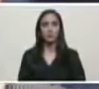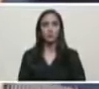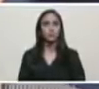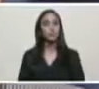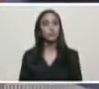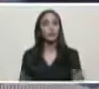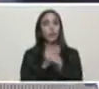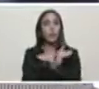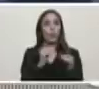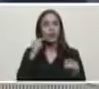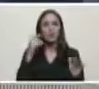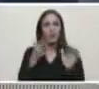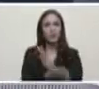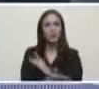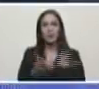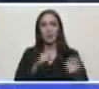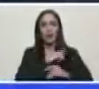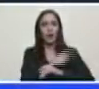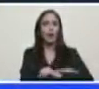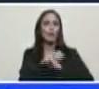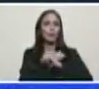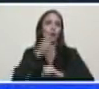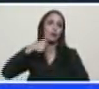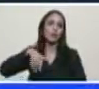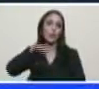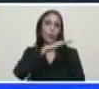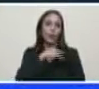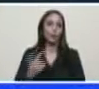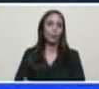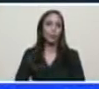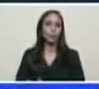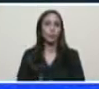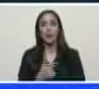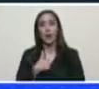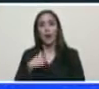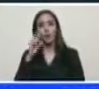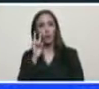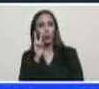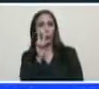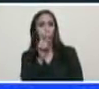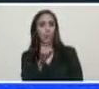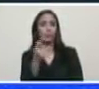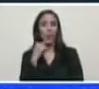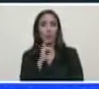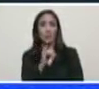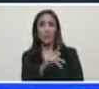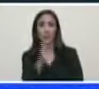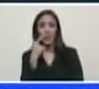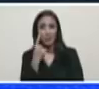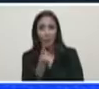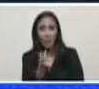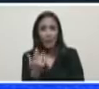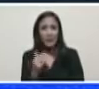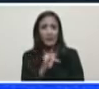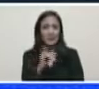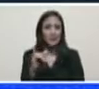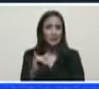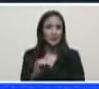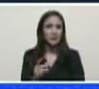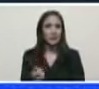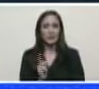del pueblo y El poder del pueblo no puede ser solo mirar de lejos poder del pueblo tiene que